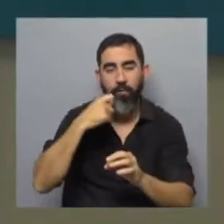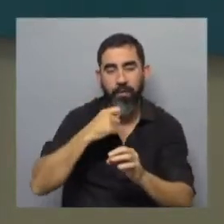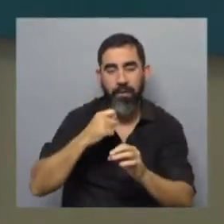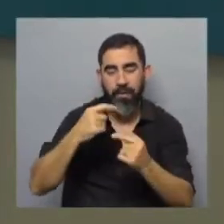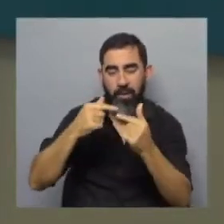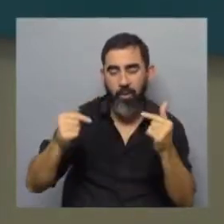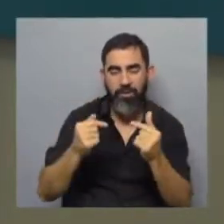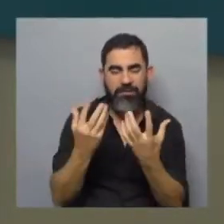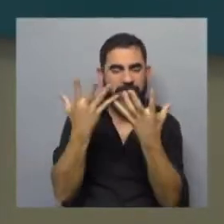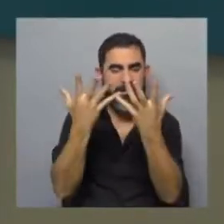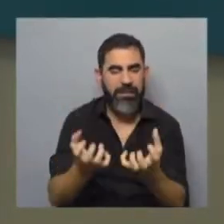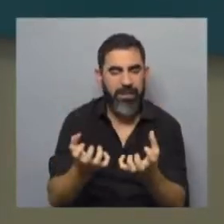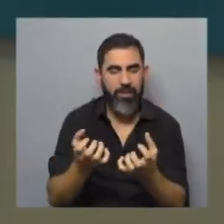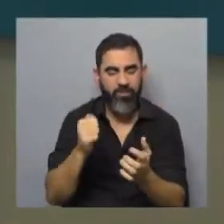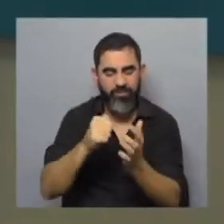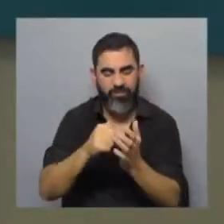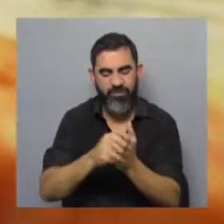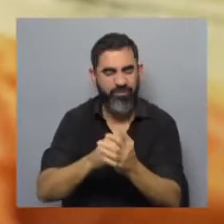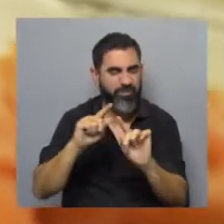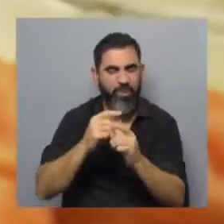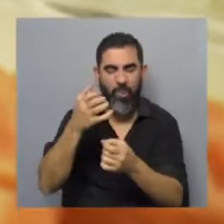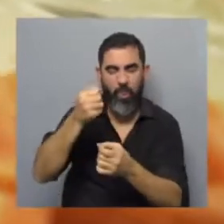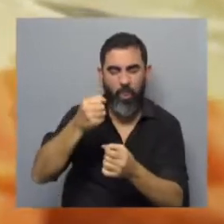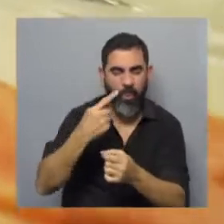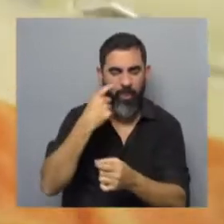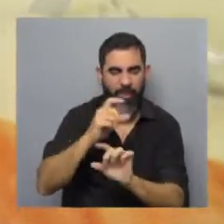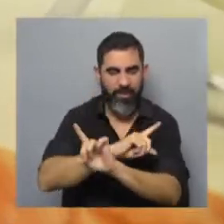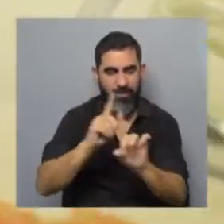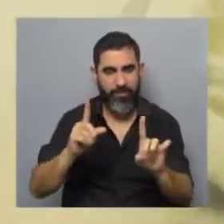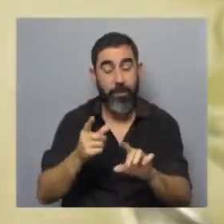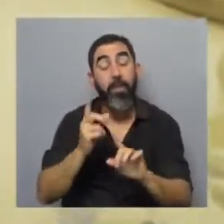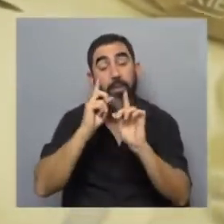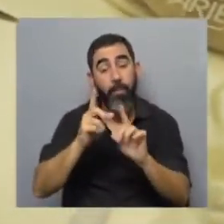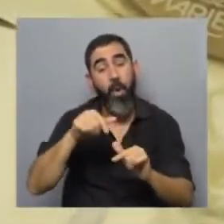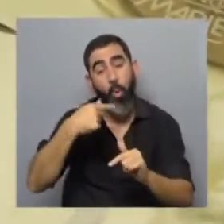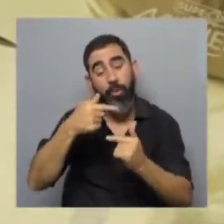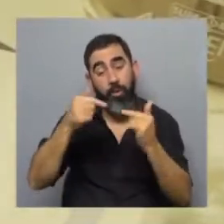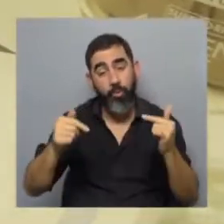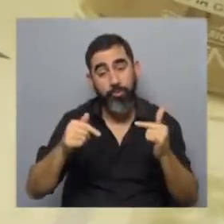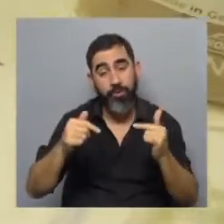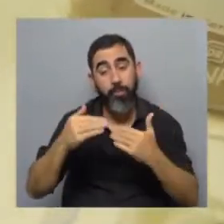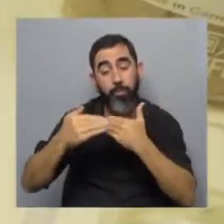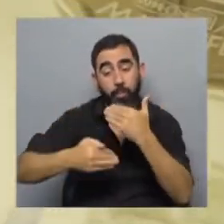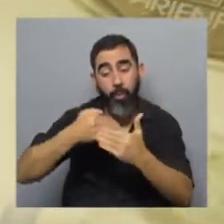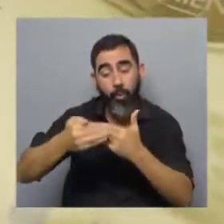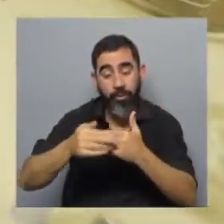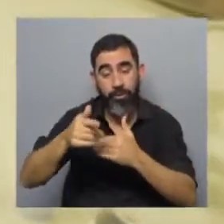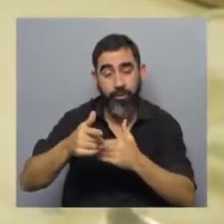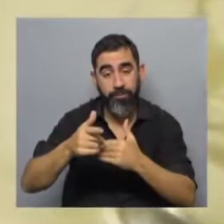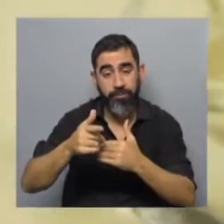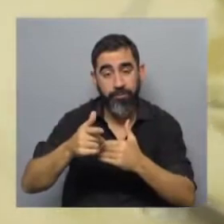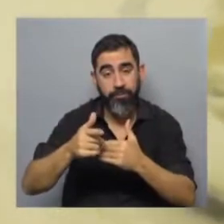turgencia, la deshidratación, o que no son firmes, que no tienen jugosidad. Pero también hay en ese proceso de deterioro que nosotros